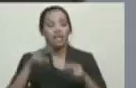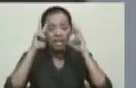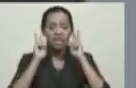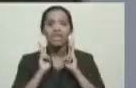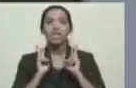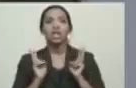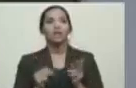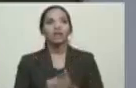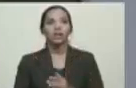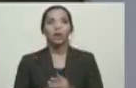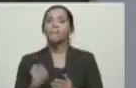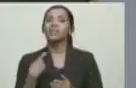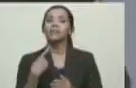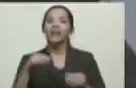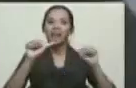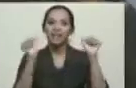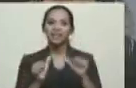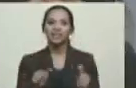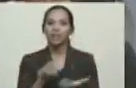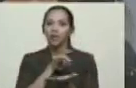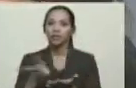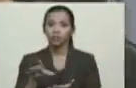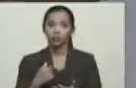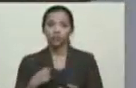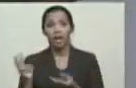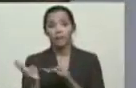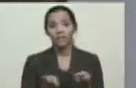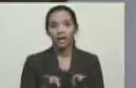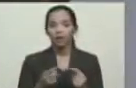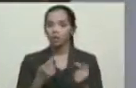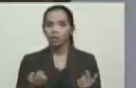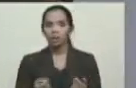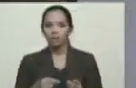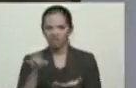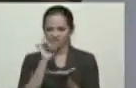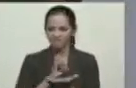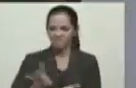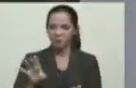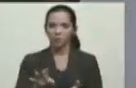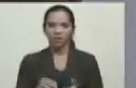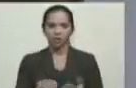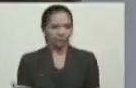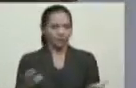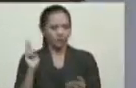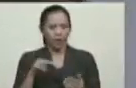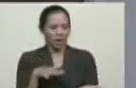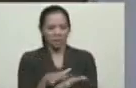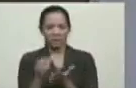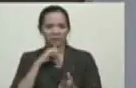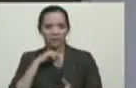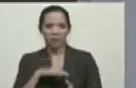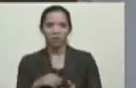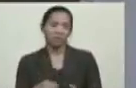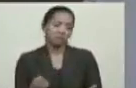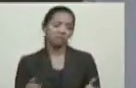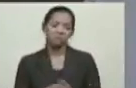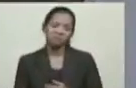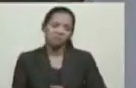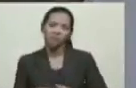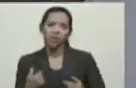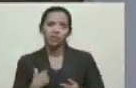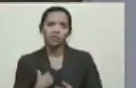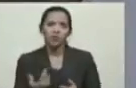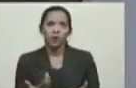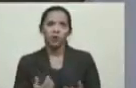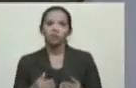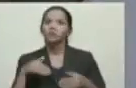anota eso, como el primer artista desinvitado, porque estaba invitado y de repente me desinvitaron, cosa que jamás había sucedido en la historia. Así que bueno, no, pero yo conservé